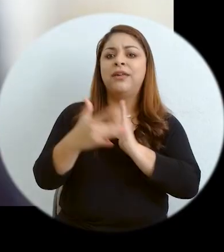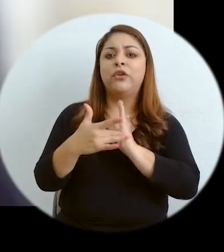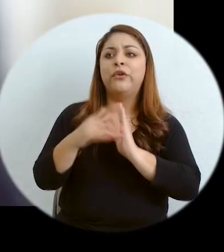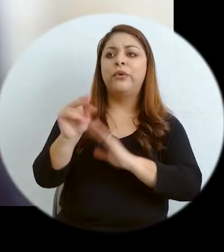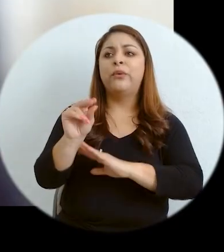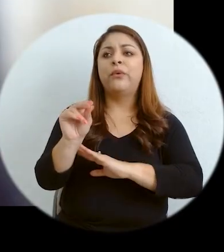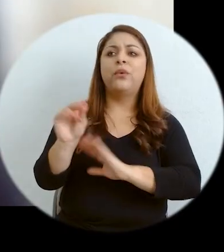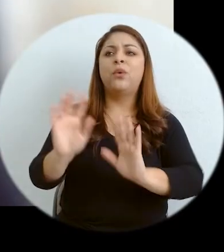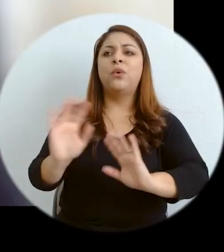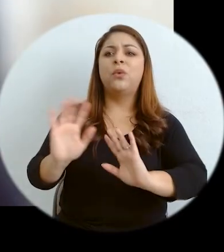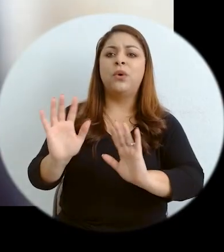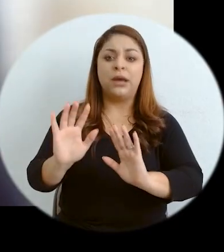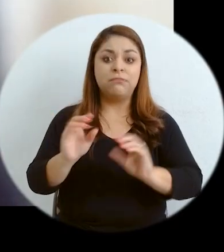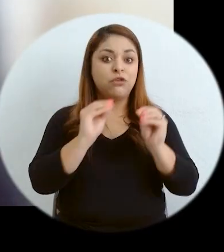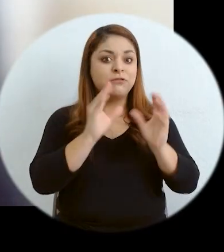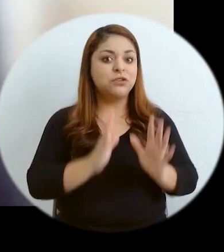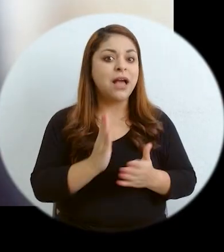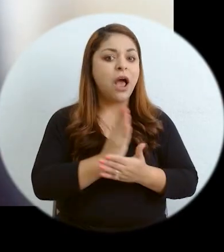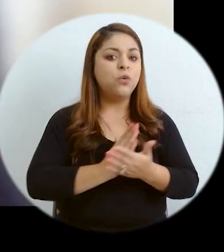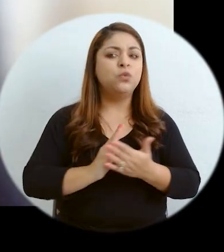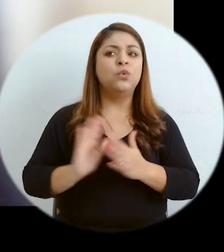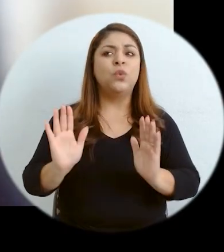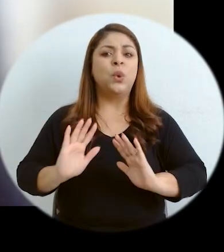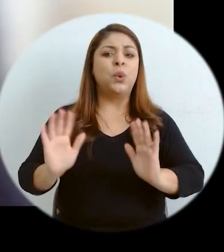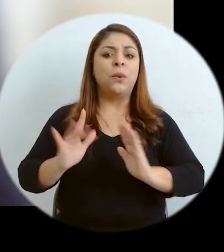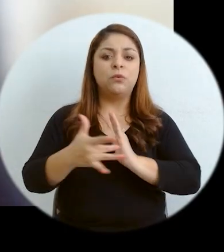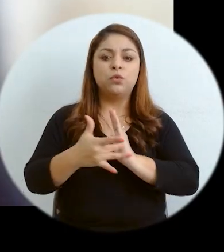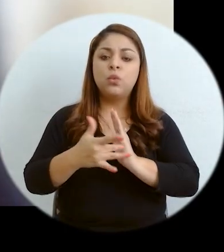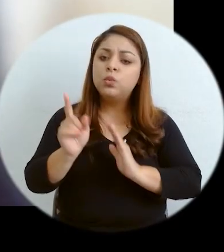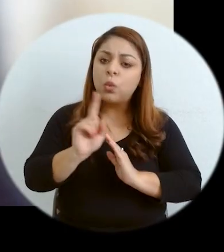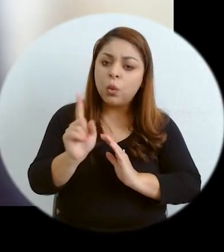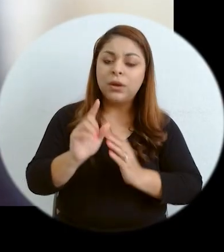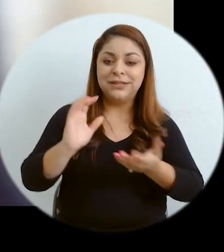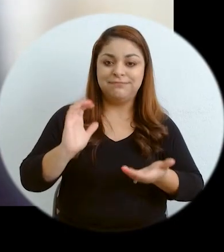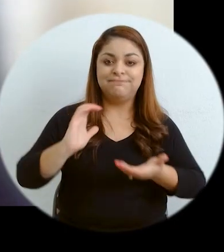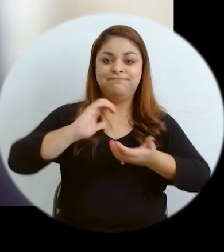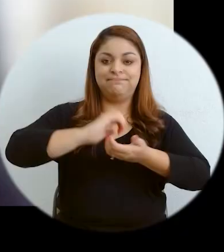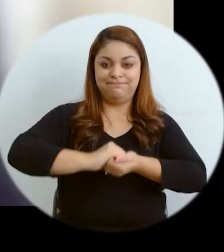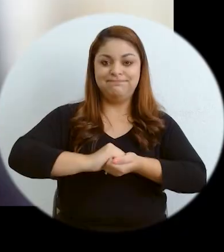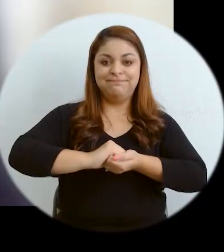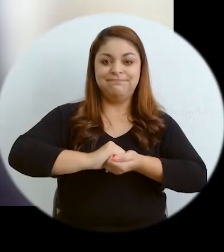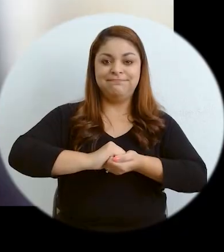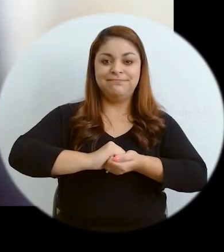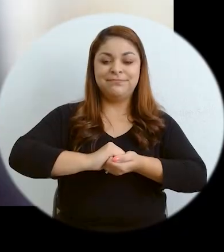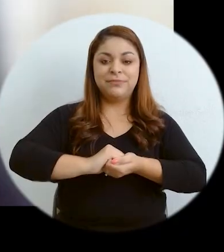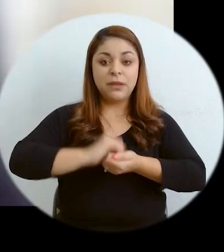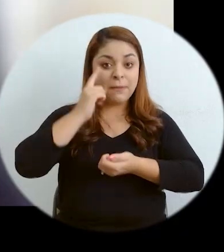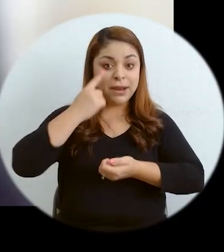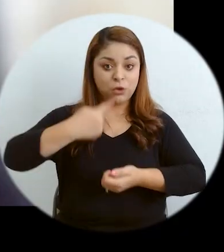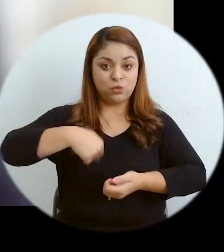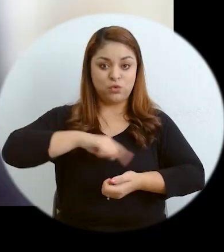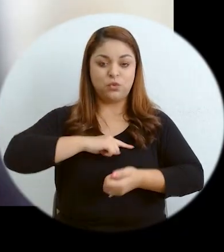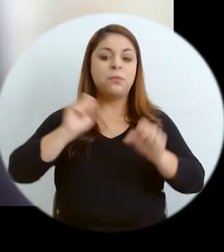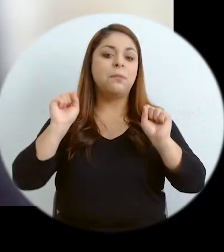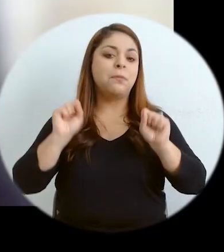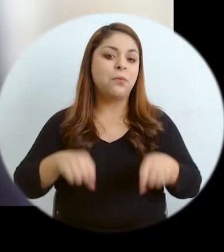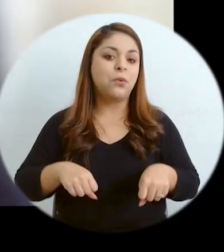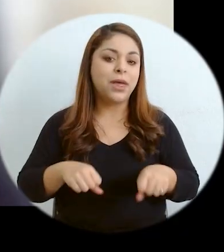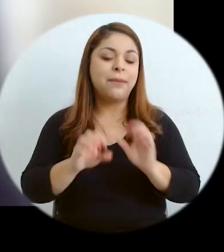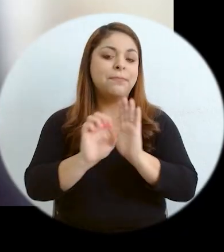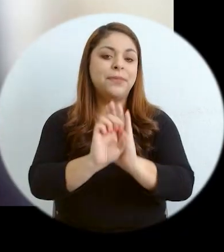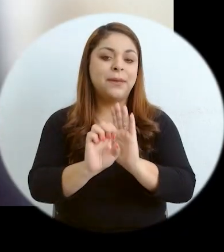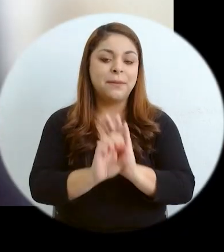enemigo, porque muchas veces los docentes ven la tecnología como un enemigo y la tomemos como un aliado. Que al ser un aliado para